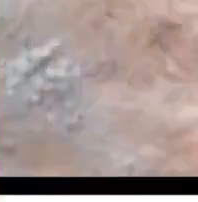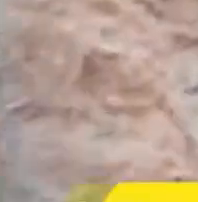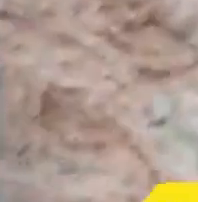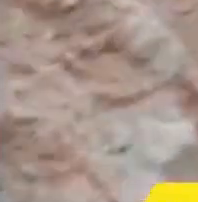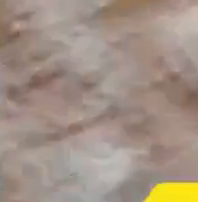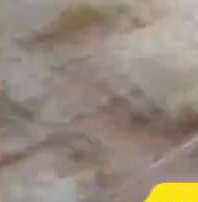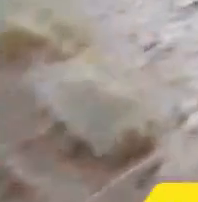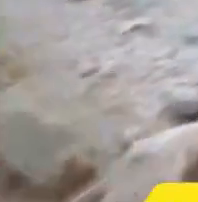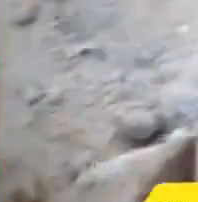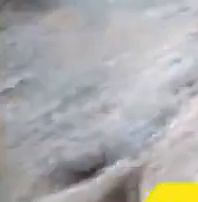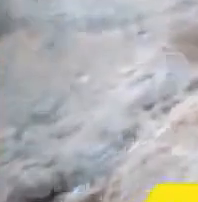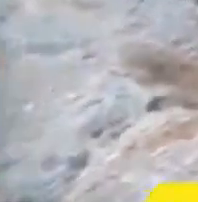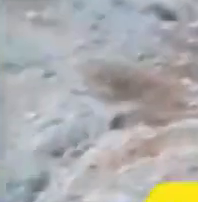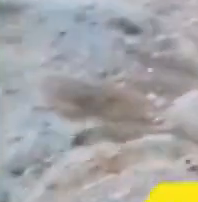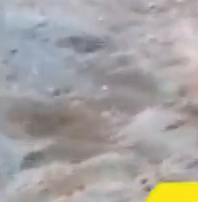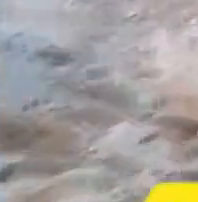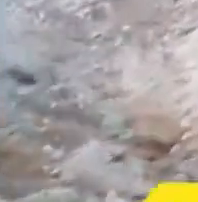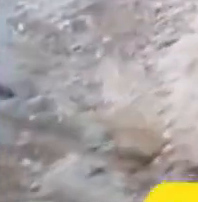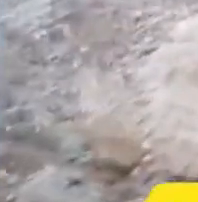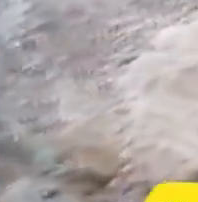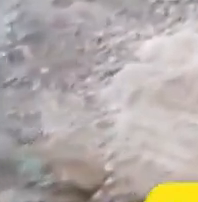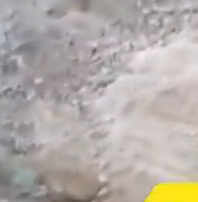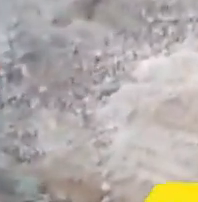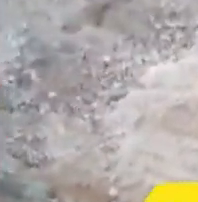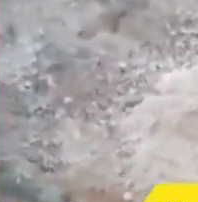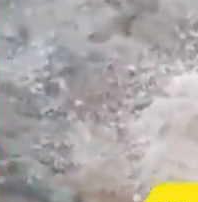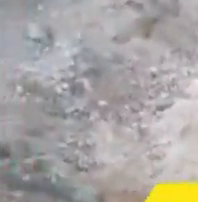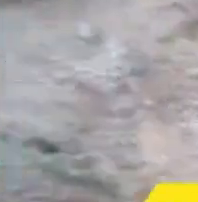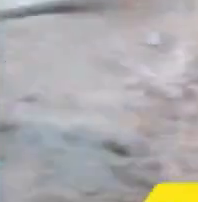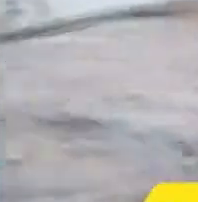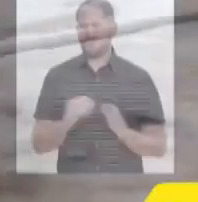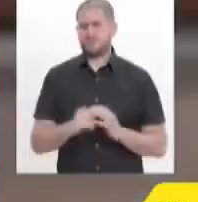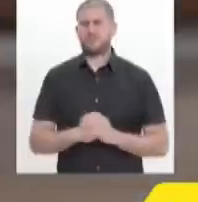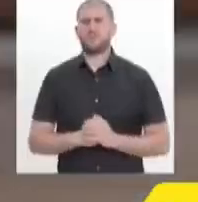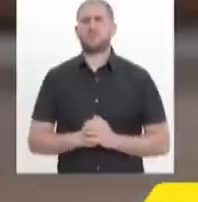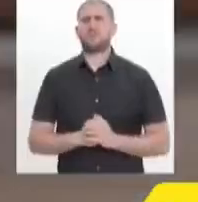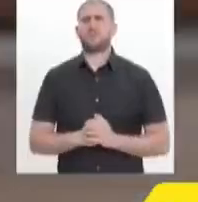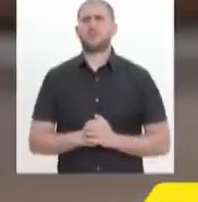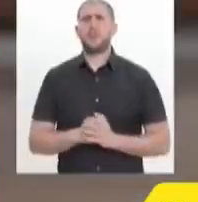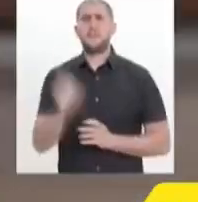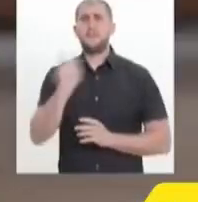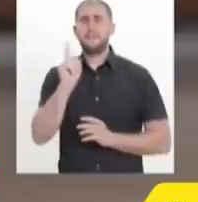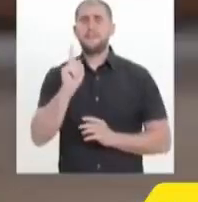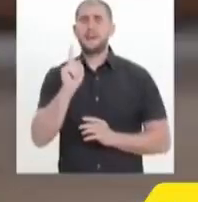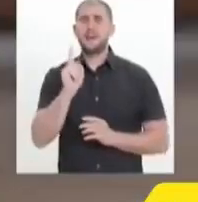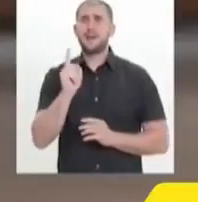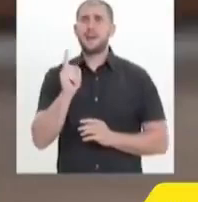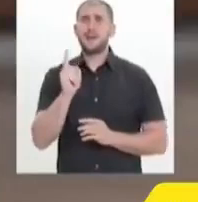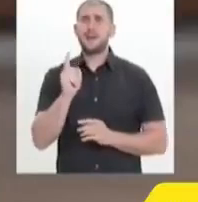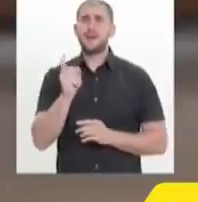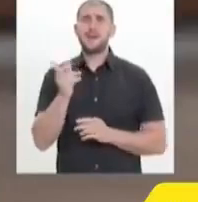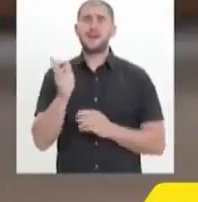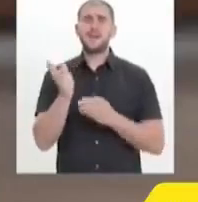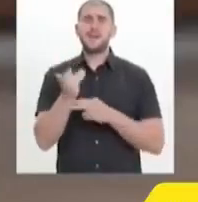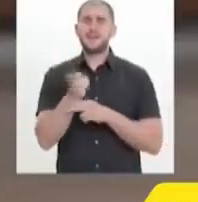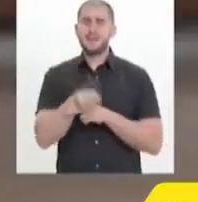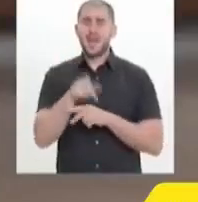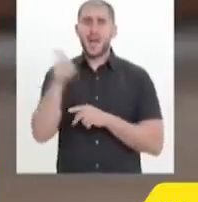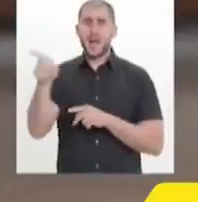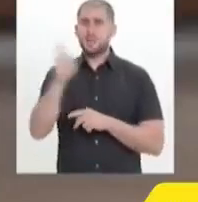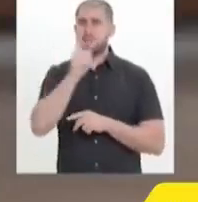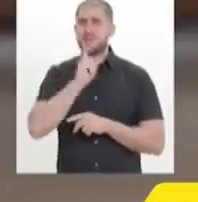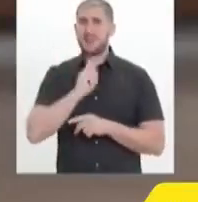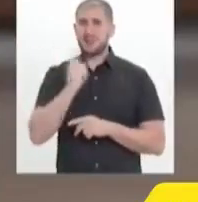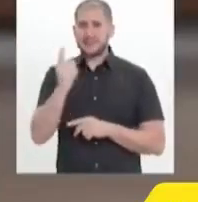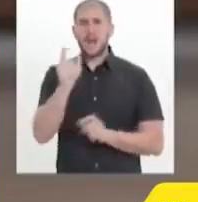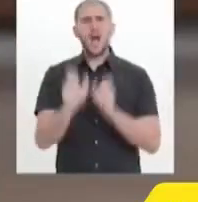representación, puede buscar la manera de canalizar una petición, una para que haya un embargo inmediato